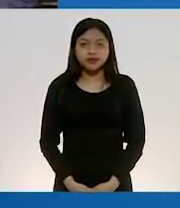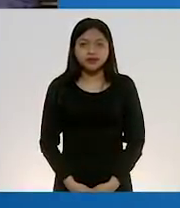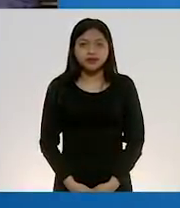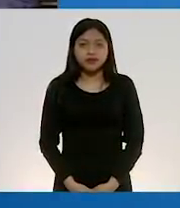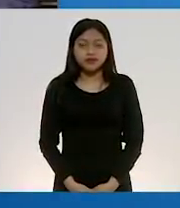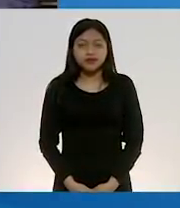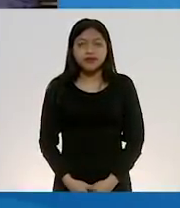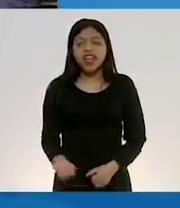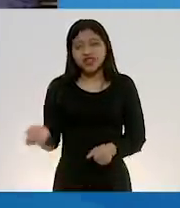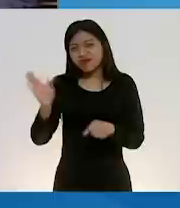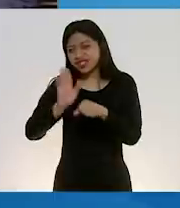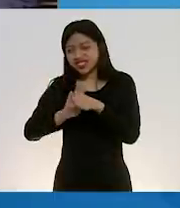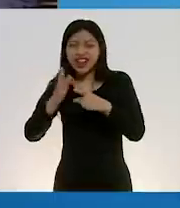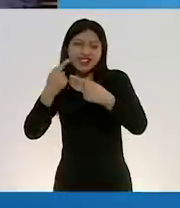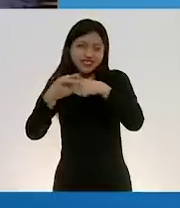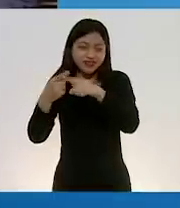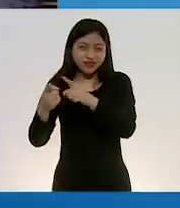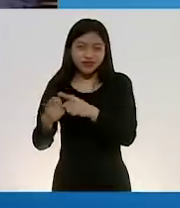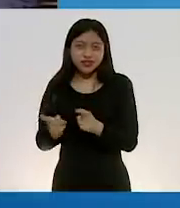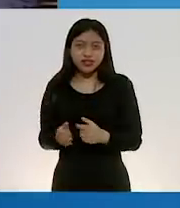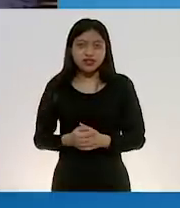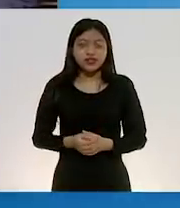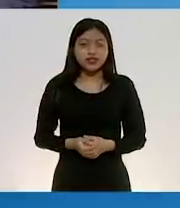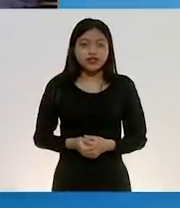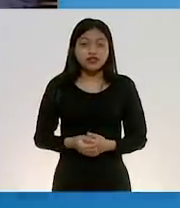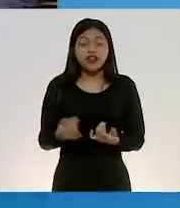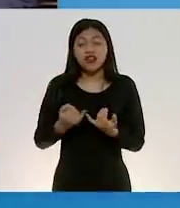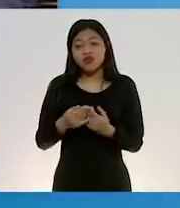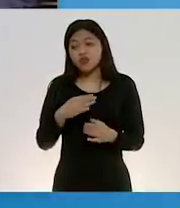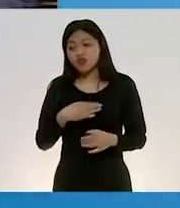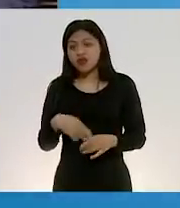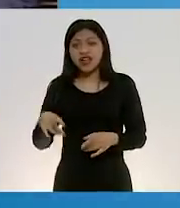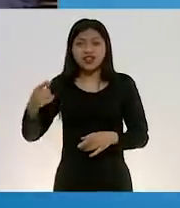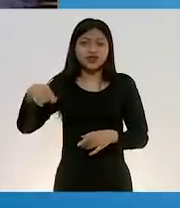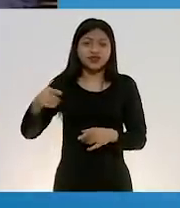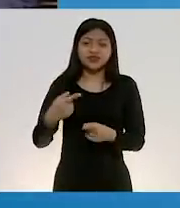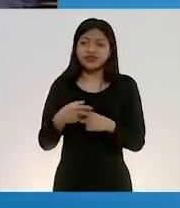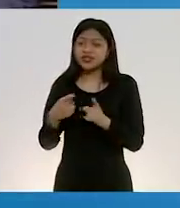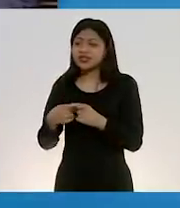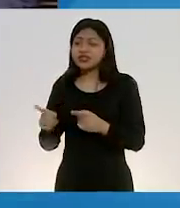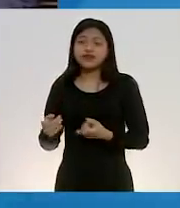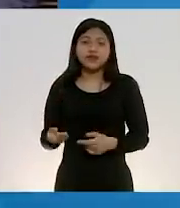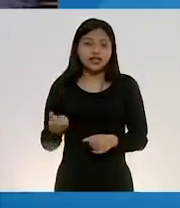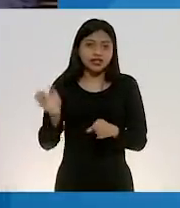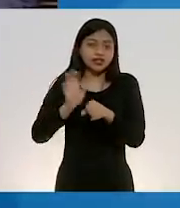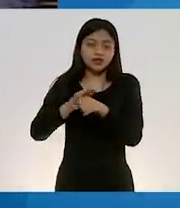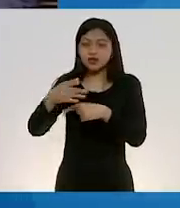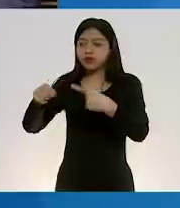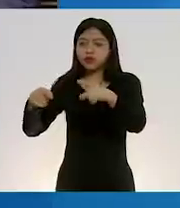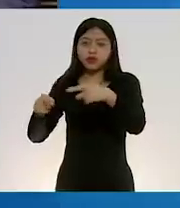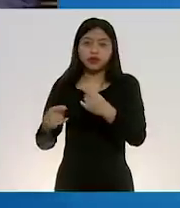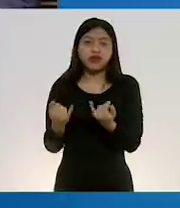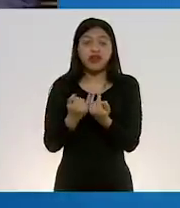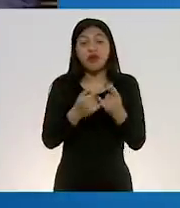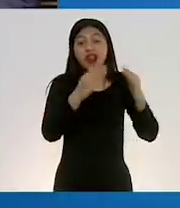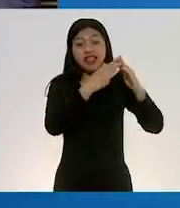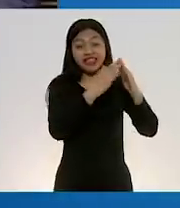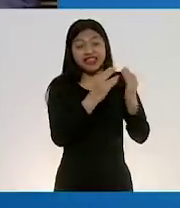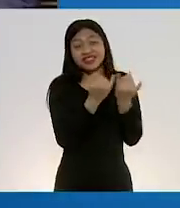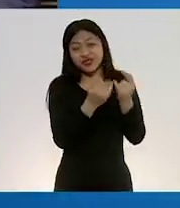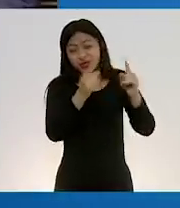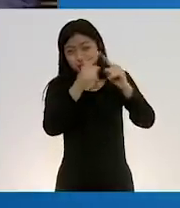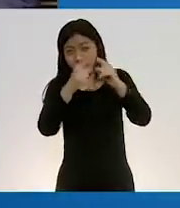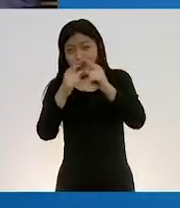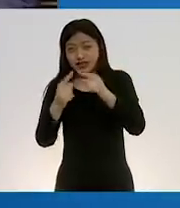temazcales. También había otro tipo de baños. Y en las casas señoriales y en algunos conventos